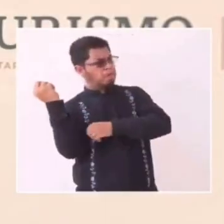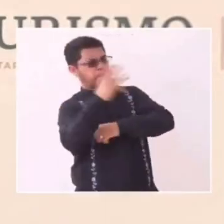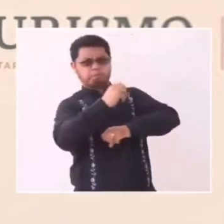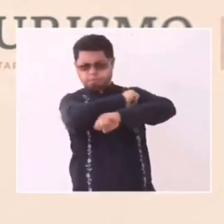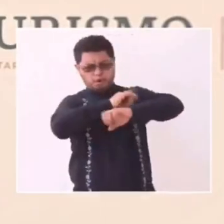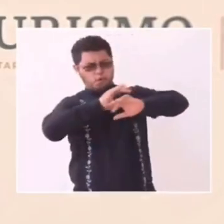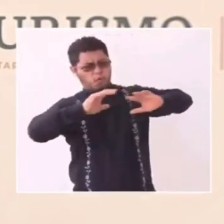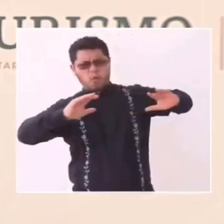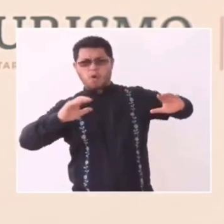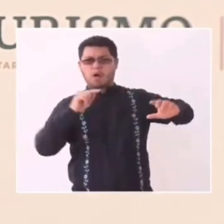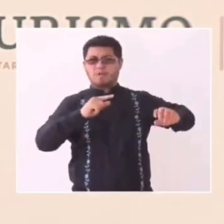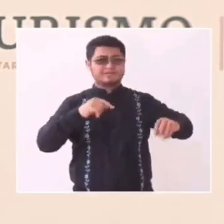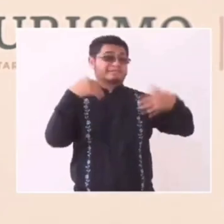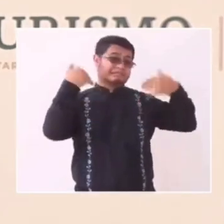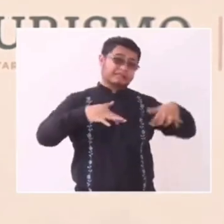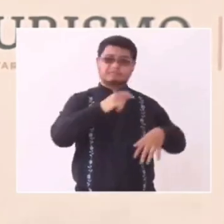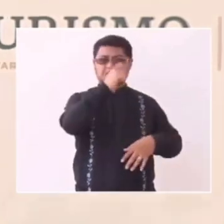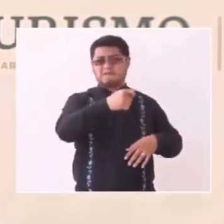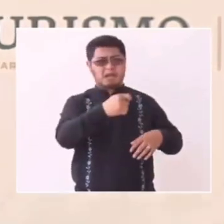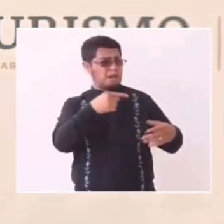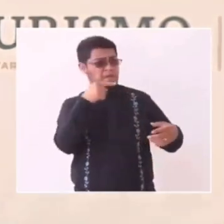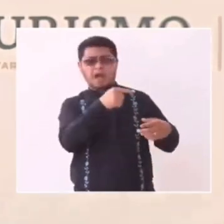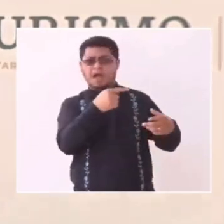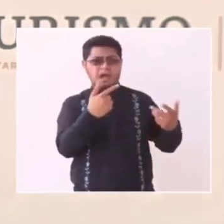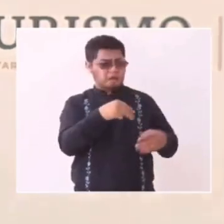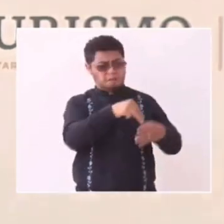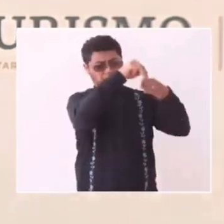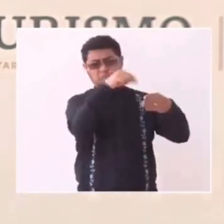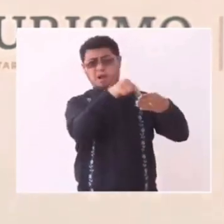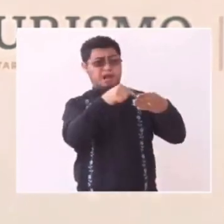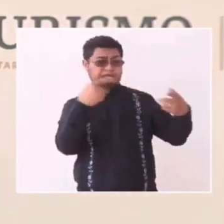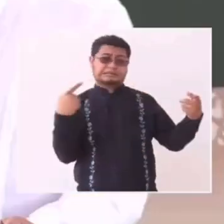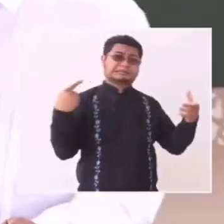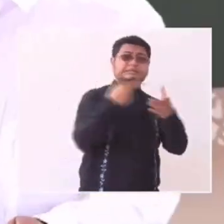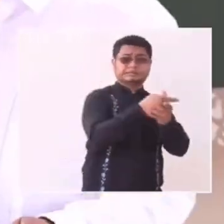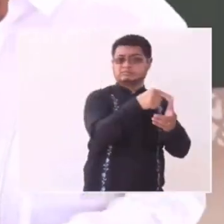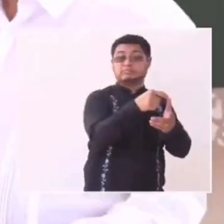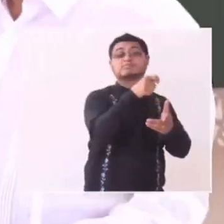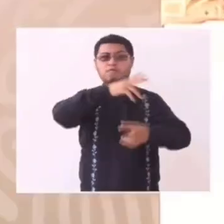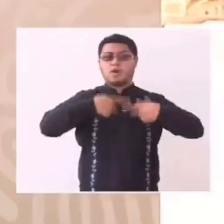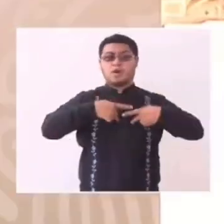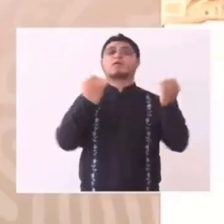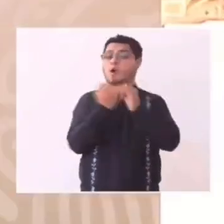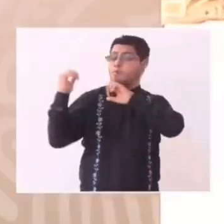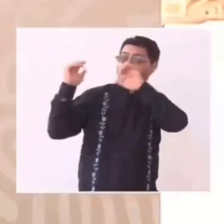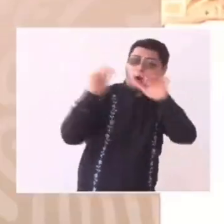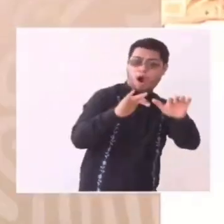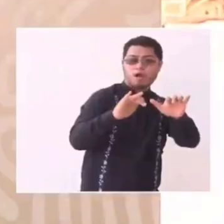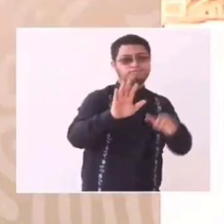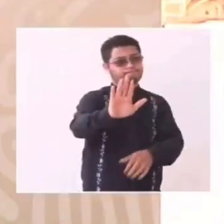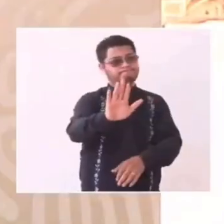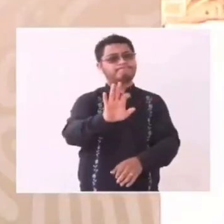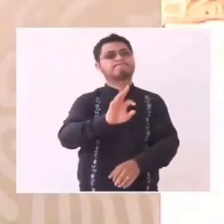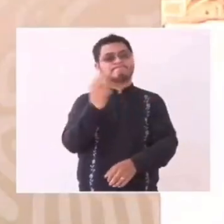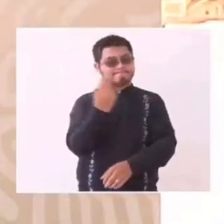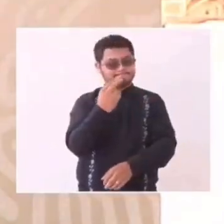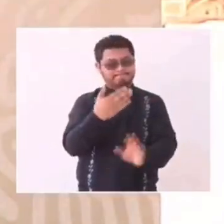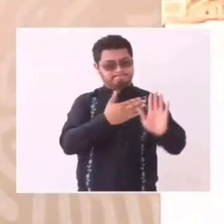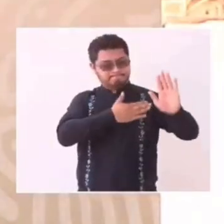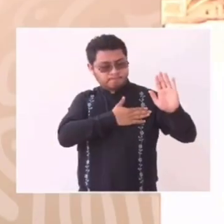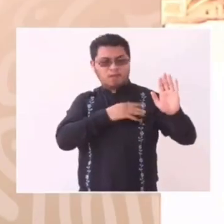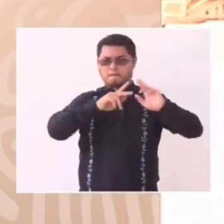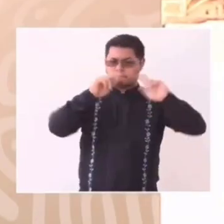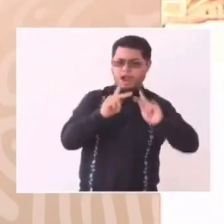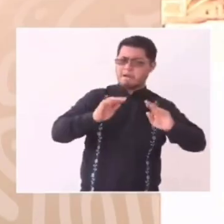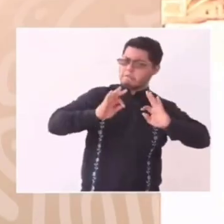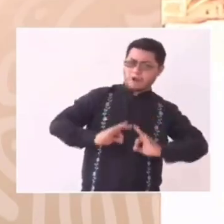a la puerta del palacio. Y no es solo afectar ese inmueble histórico, es también causar daño. Y es nuestra obligación garantizar la paz y la